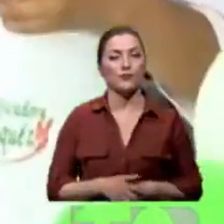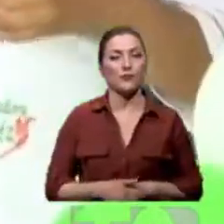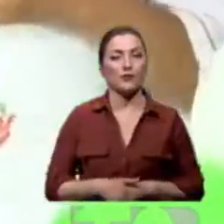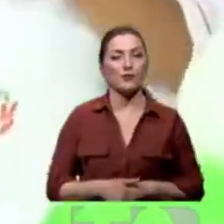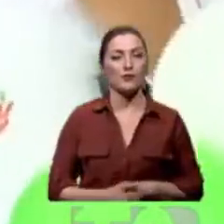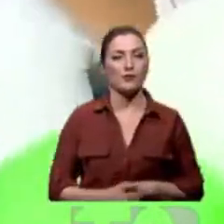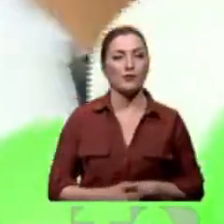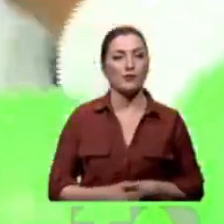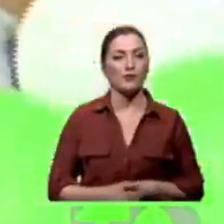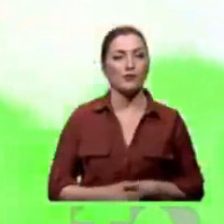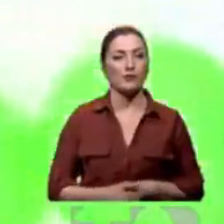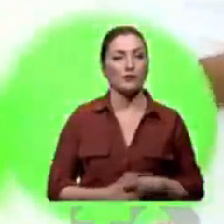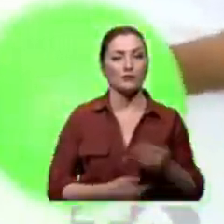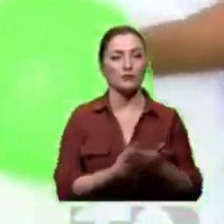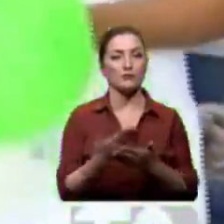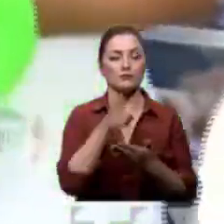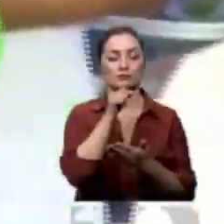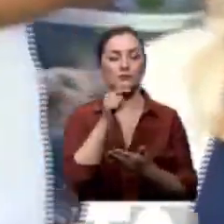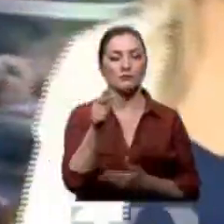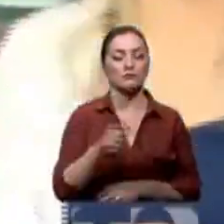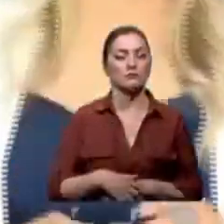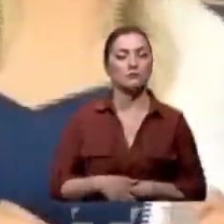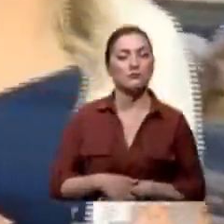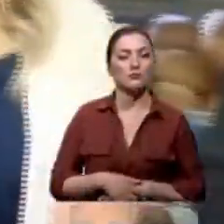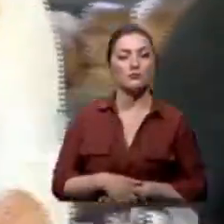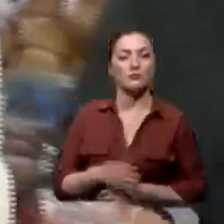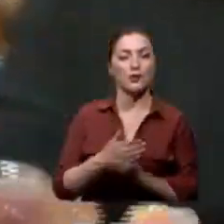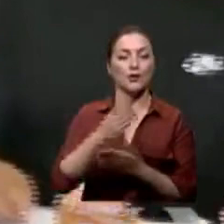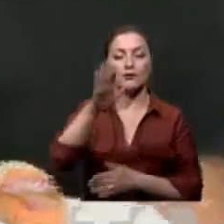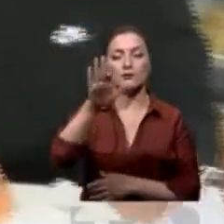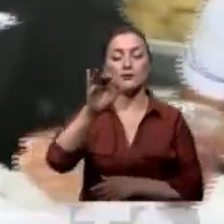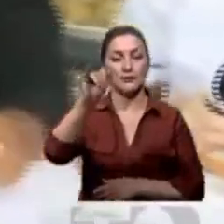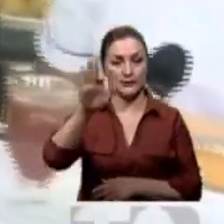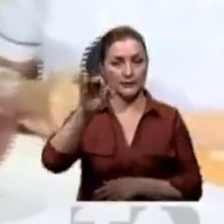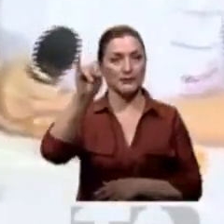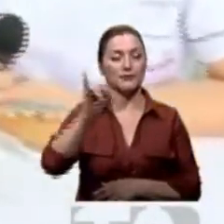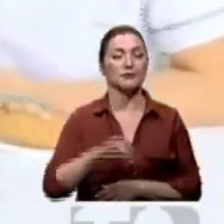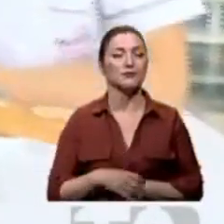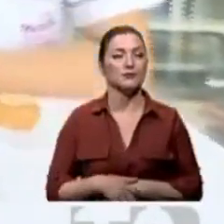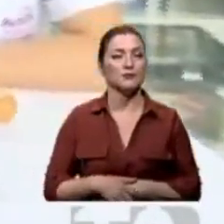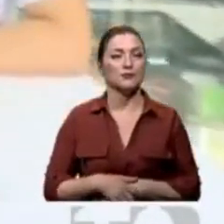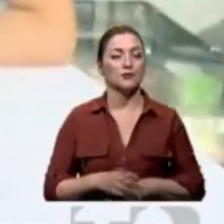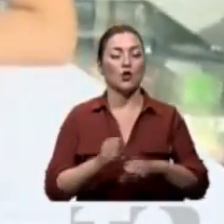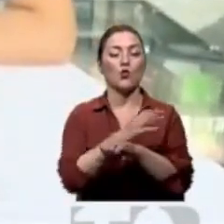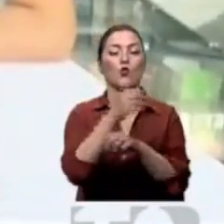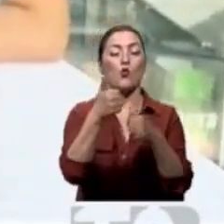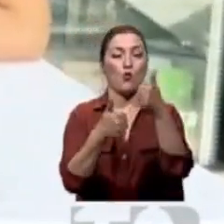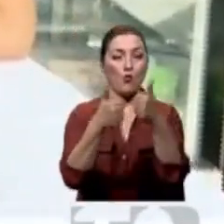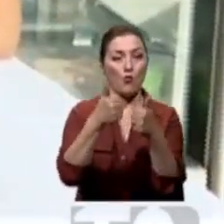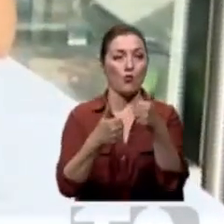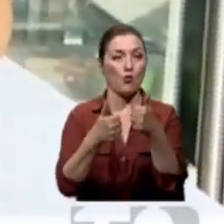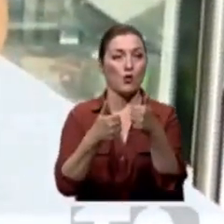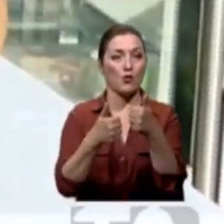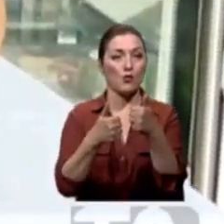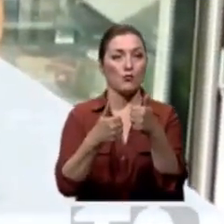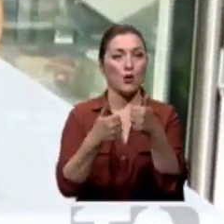iniciar presentándolos como siempre. Nuestra querida Chef Titi. Muy buenos días, mi Titi. ¿Cuál es tu recomendación para